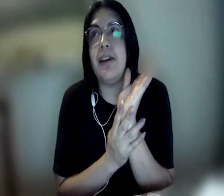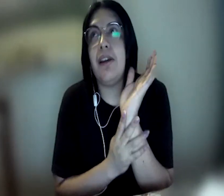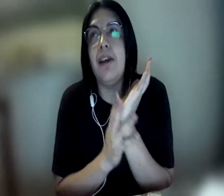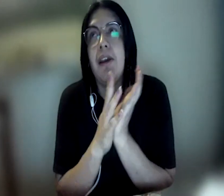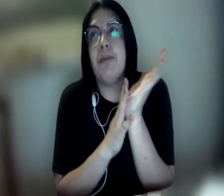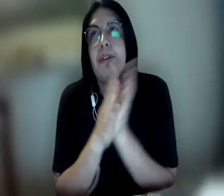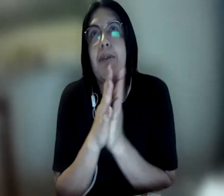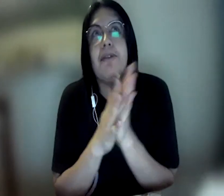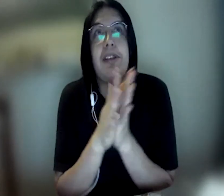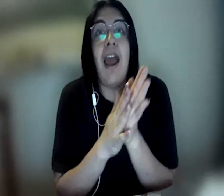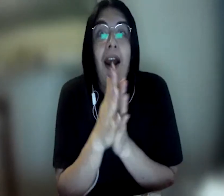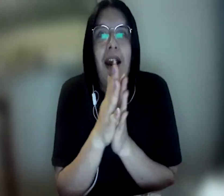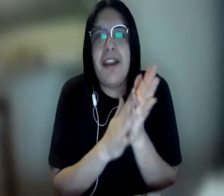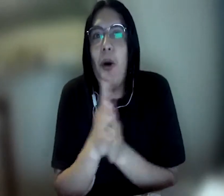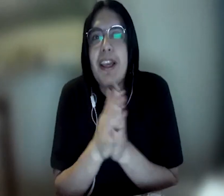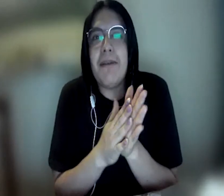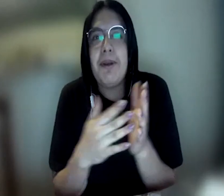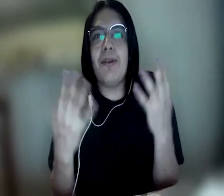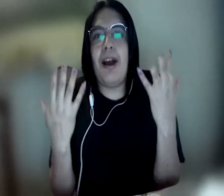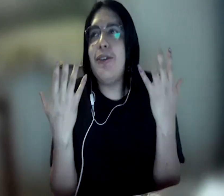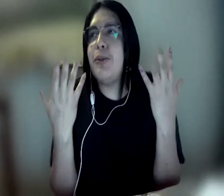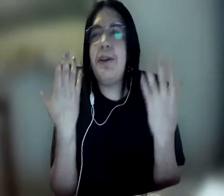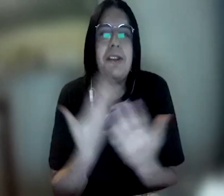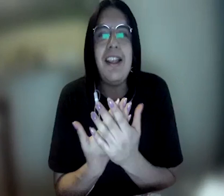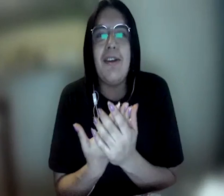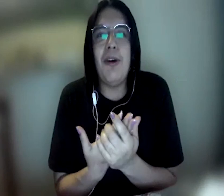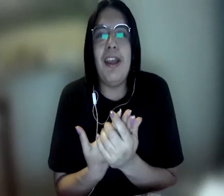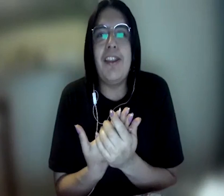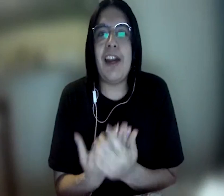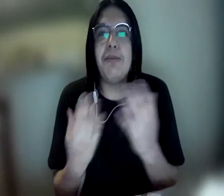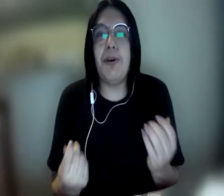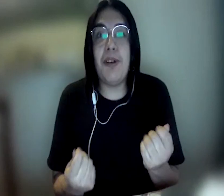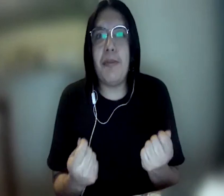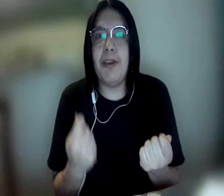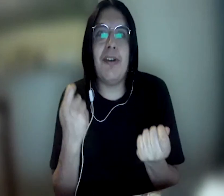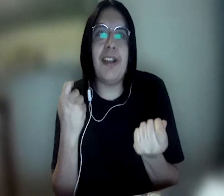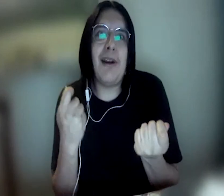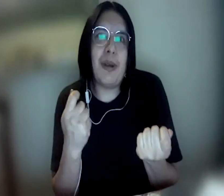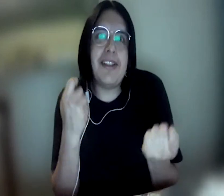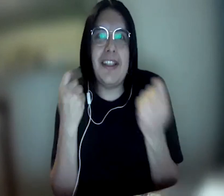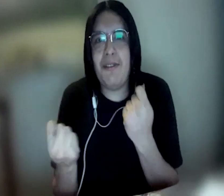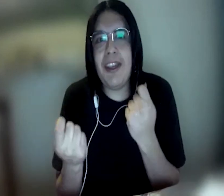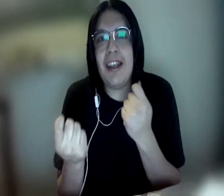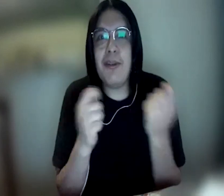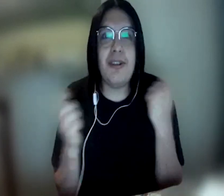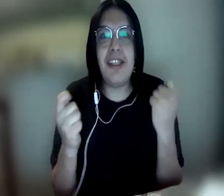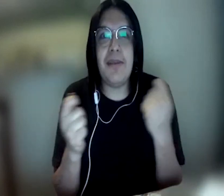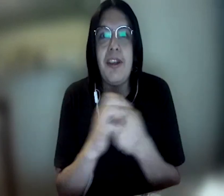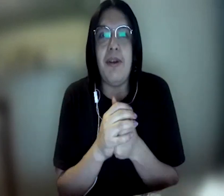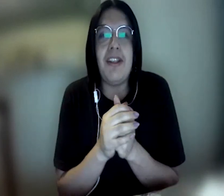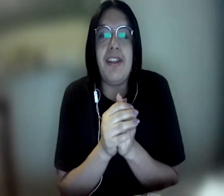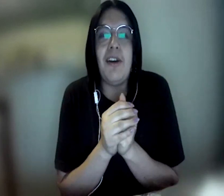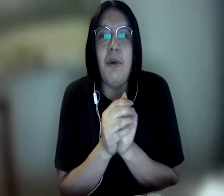quizás. Podríamos. Oigan, pero algo súper nostálgico es Dragon Ball y conectado con las 7 esferas, el número